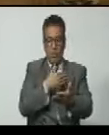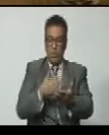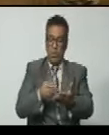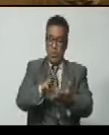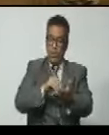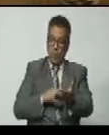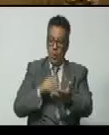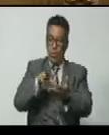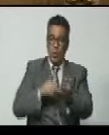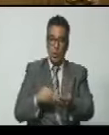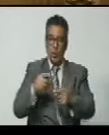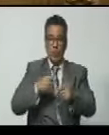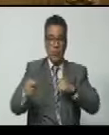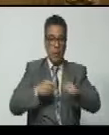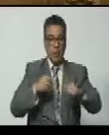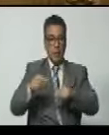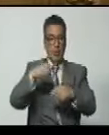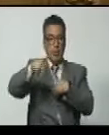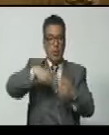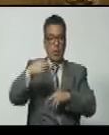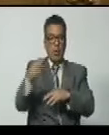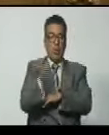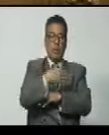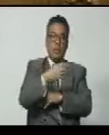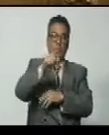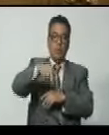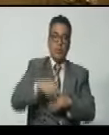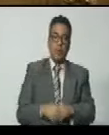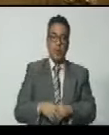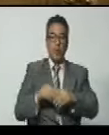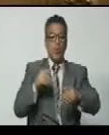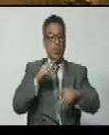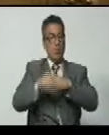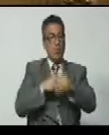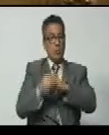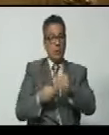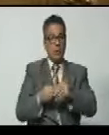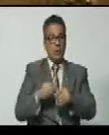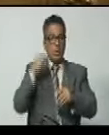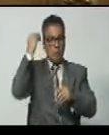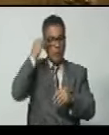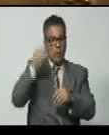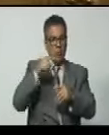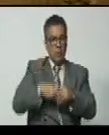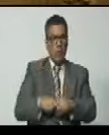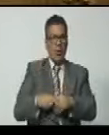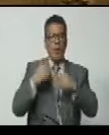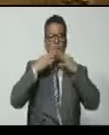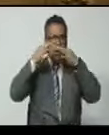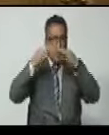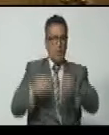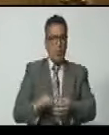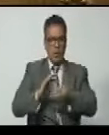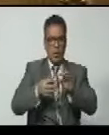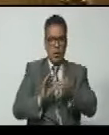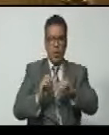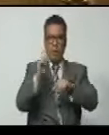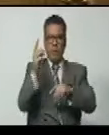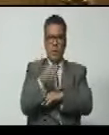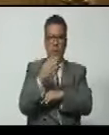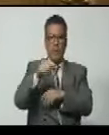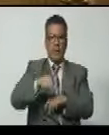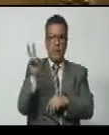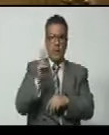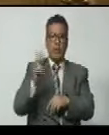revolucionario y confeccionar la bandera del movimiento emancipador, motivo por el cual se considera como la bordadora de la primera bandera